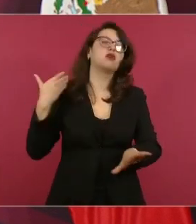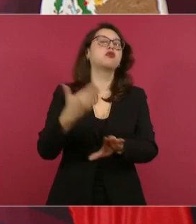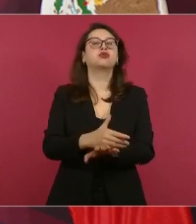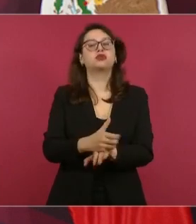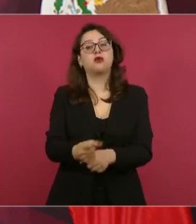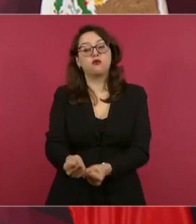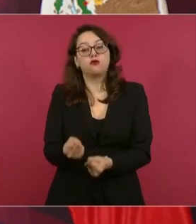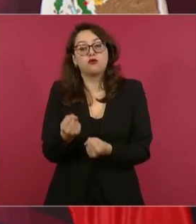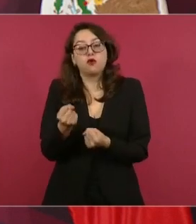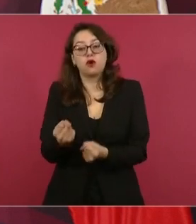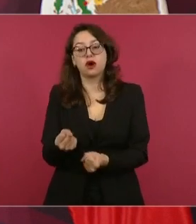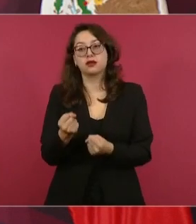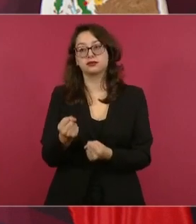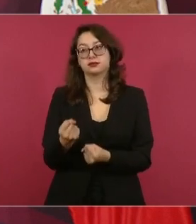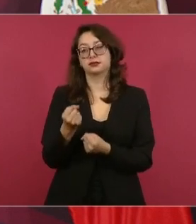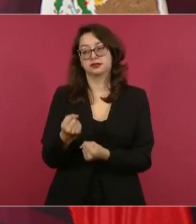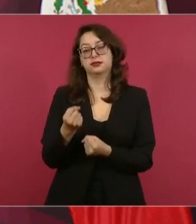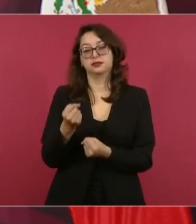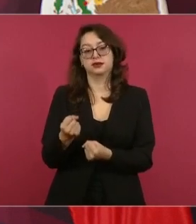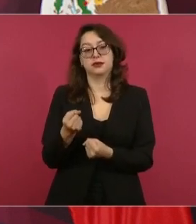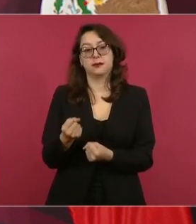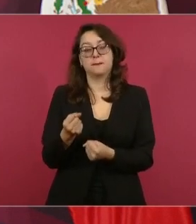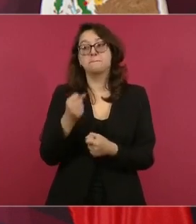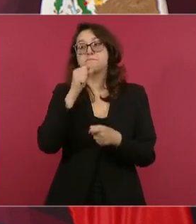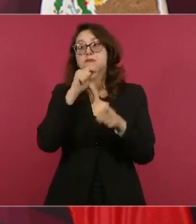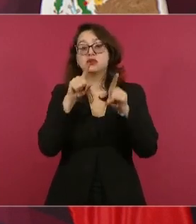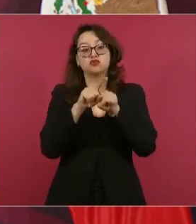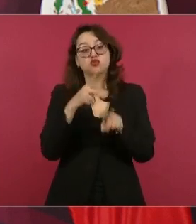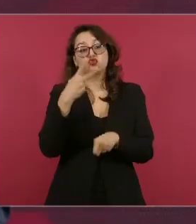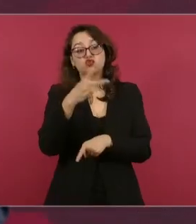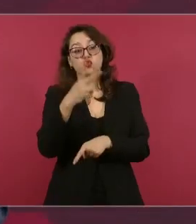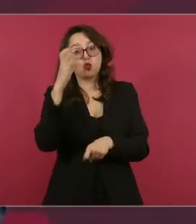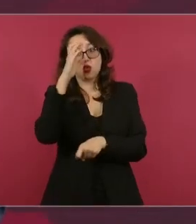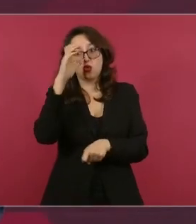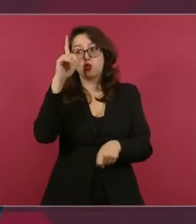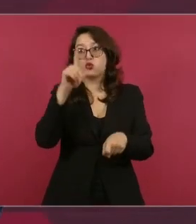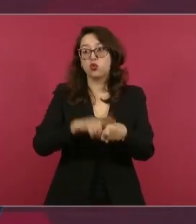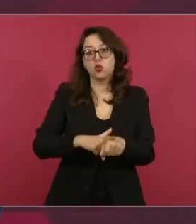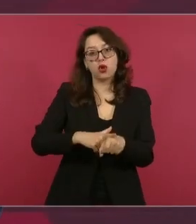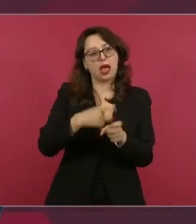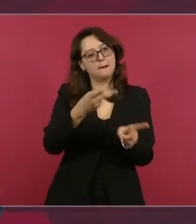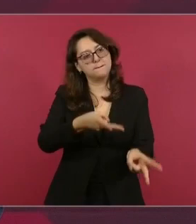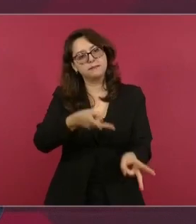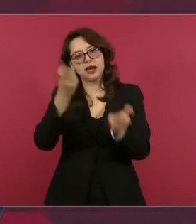incluso hasta en lo cultural.